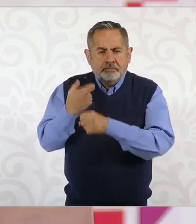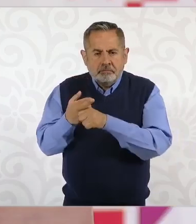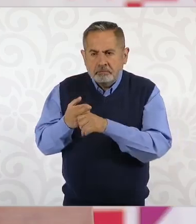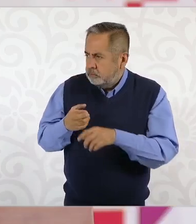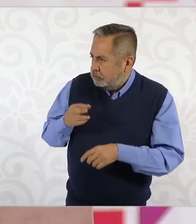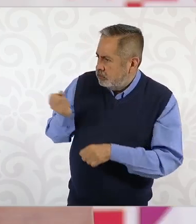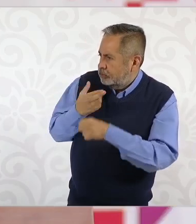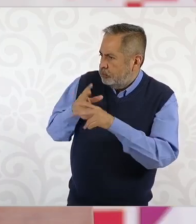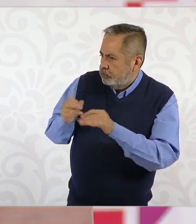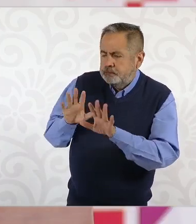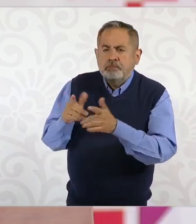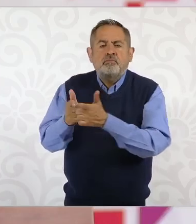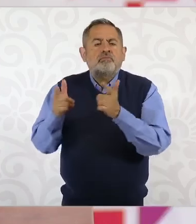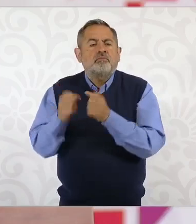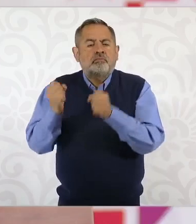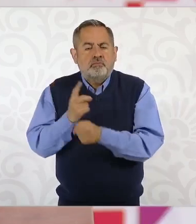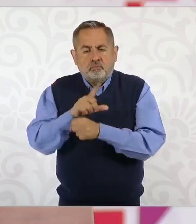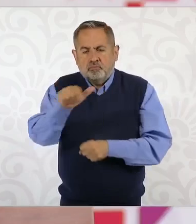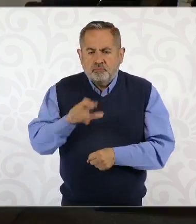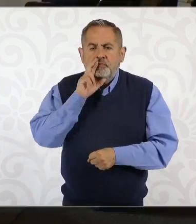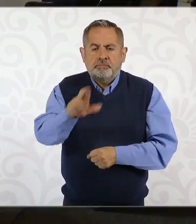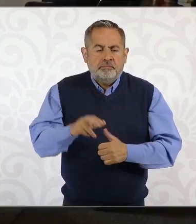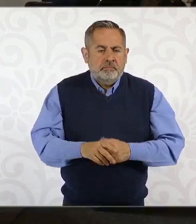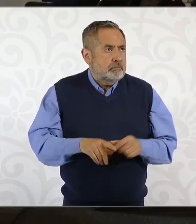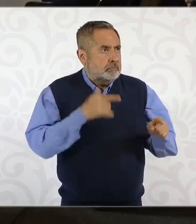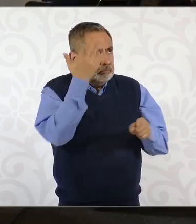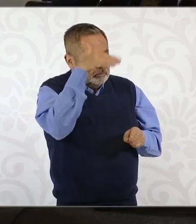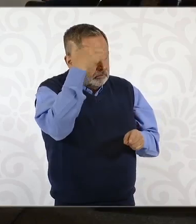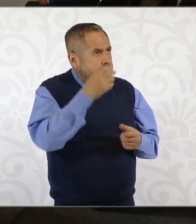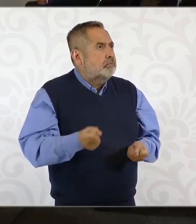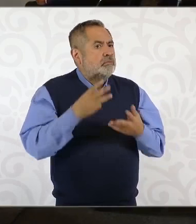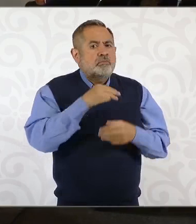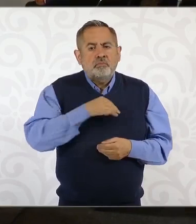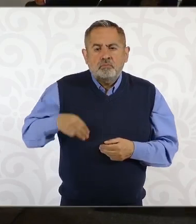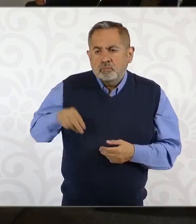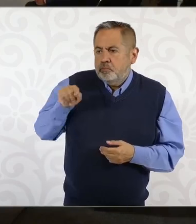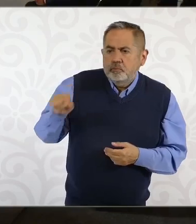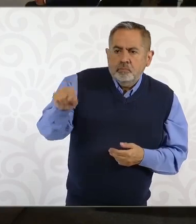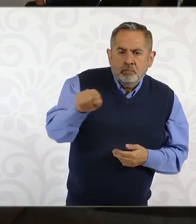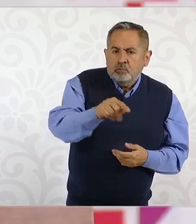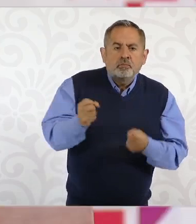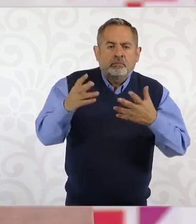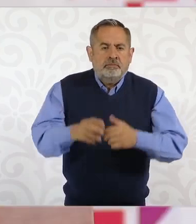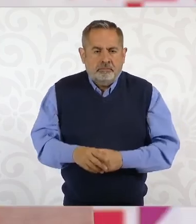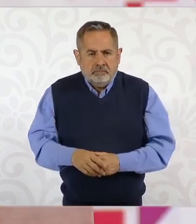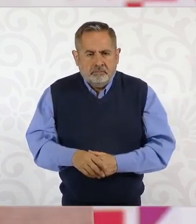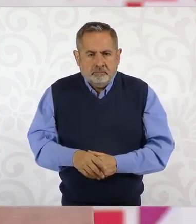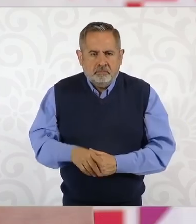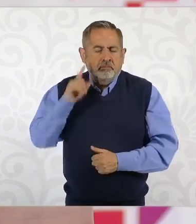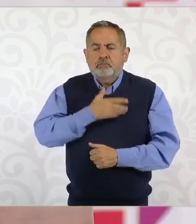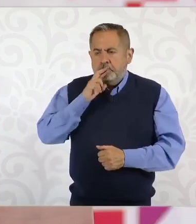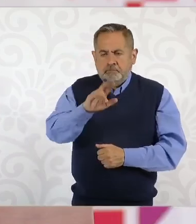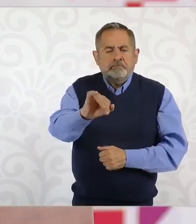no está en México, pero el Gabinete de Seguridad. ¿Y tiene conocimiento de en cuántos municipios se están dando estos hechos violentos? Lo informa en un momento,